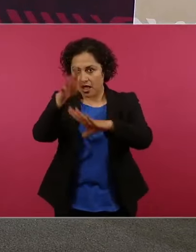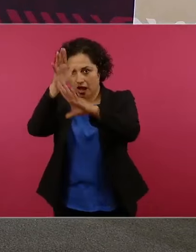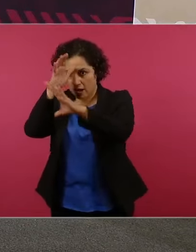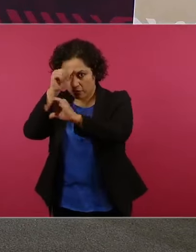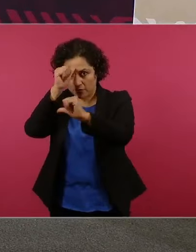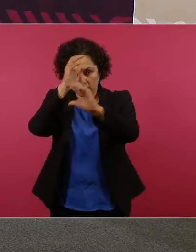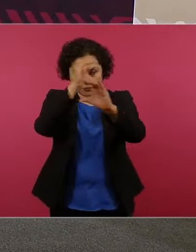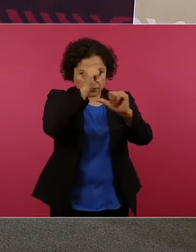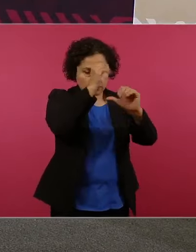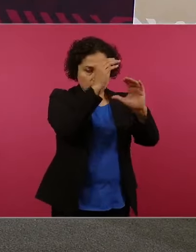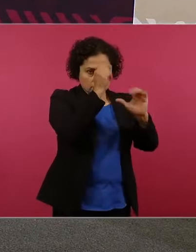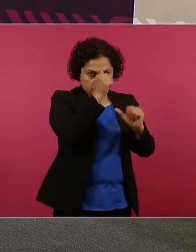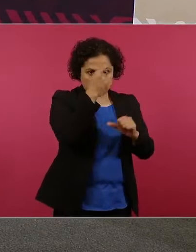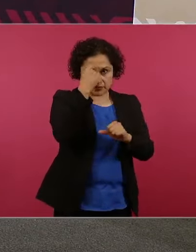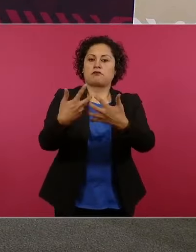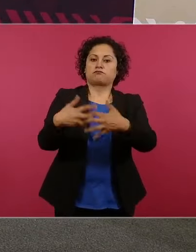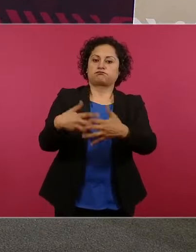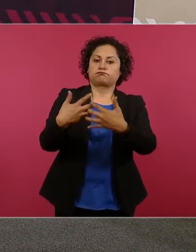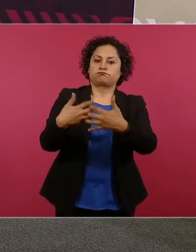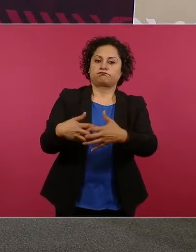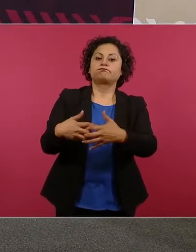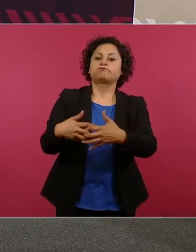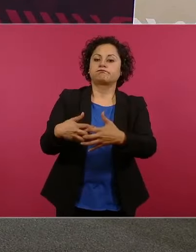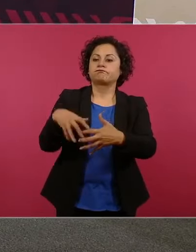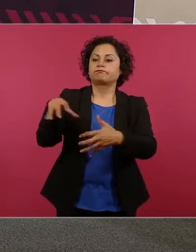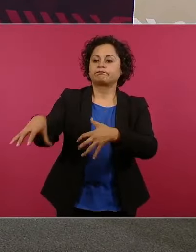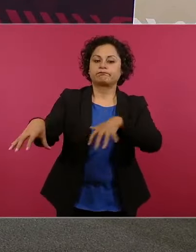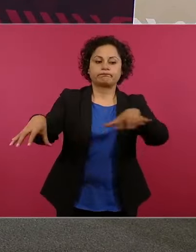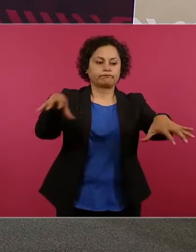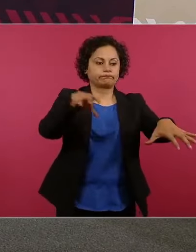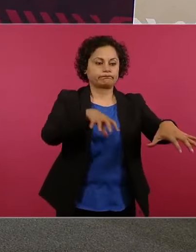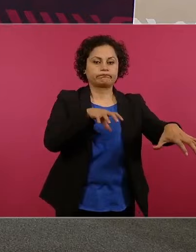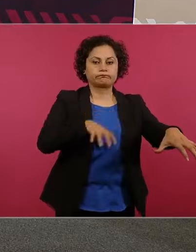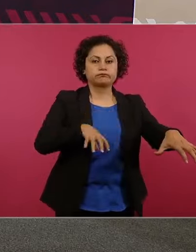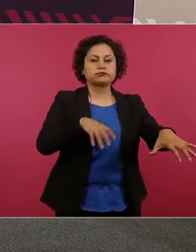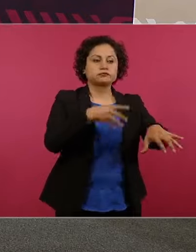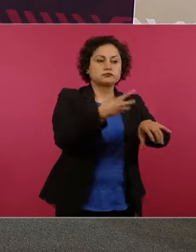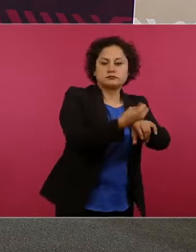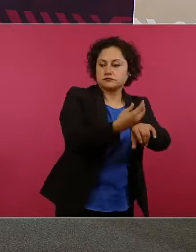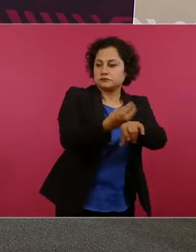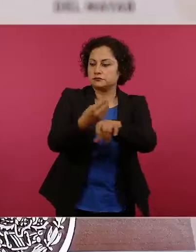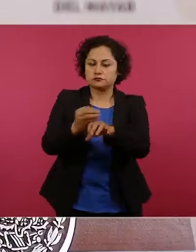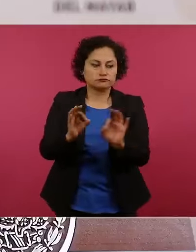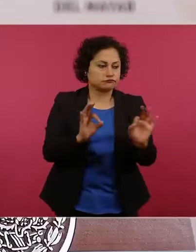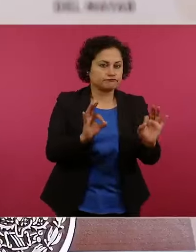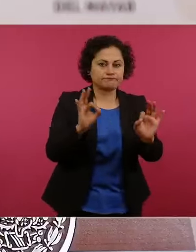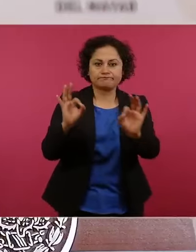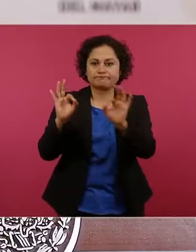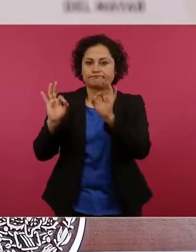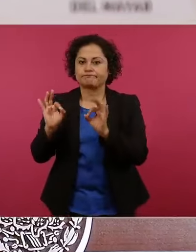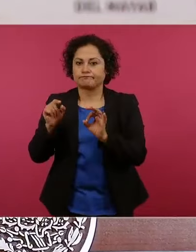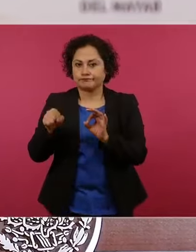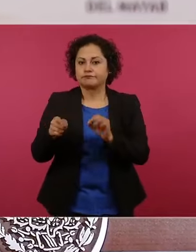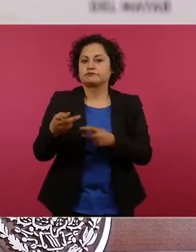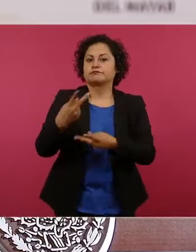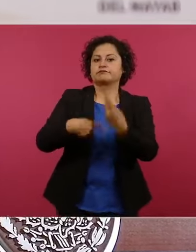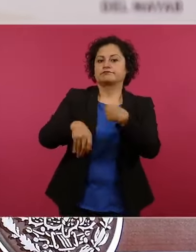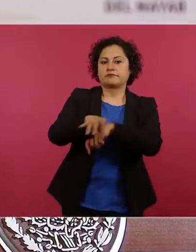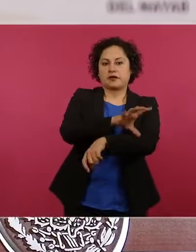tengan las plantas en buen estado, todas las plantas de generación y que